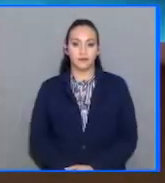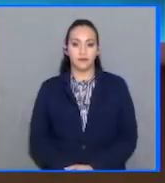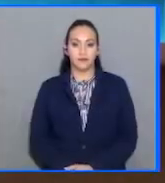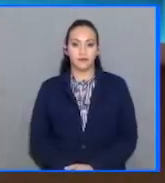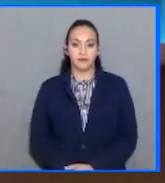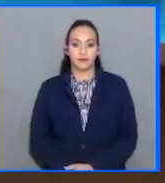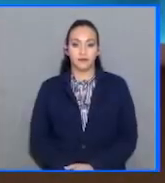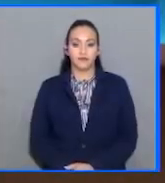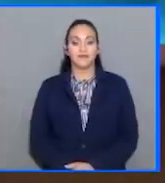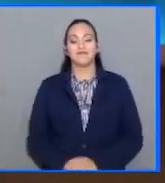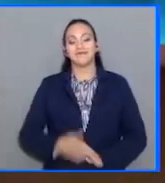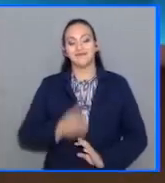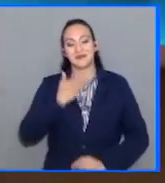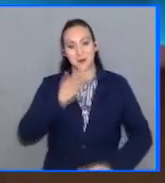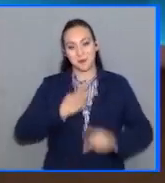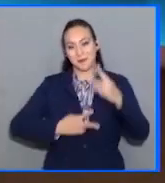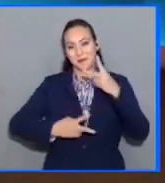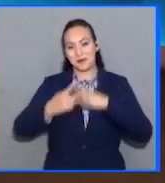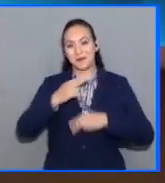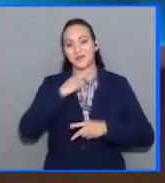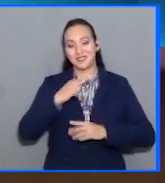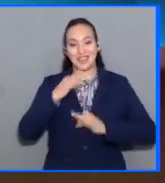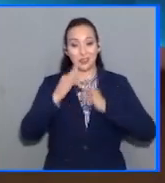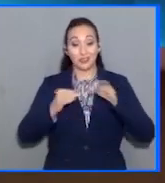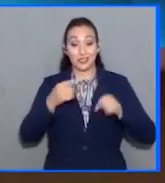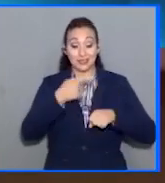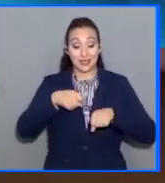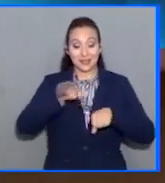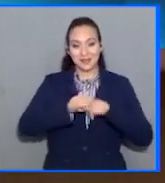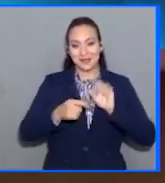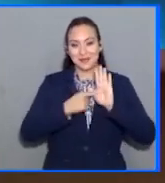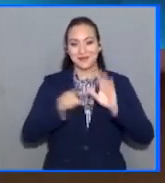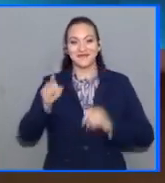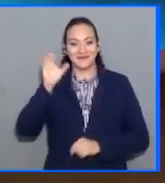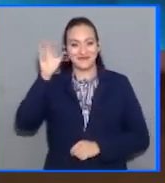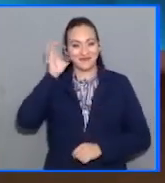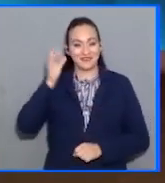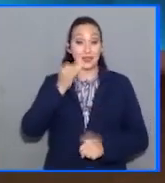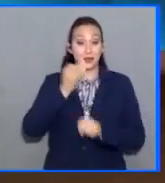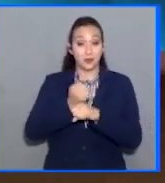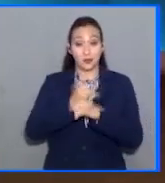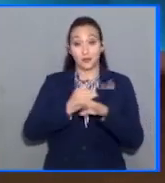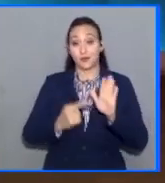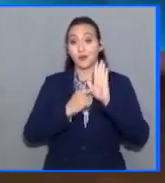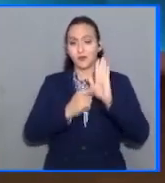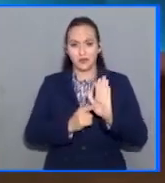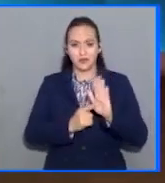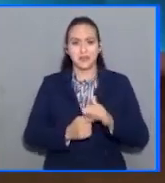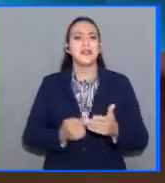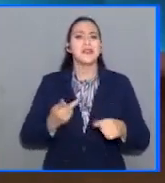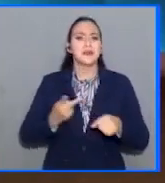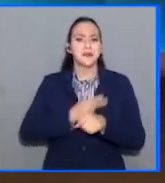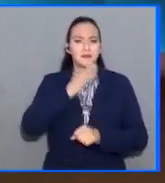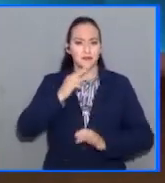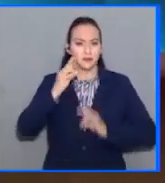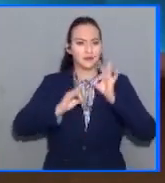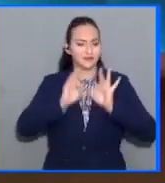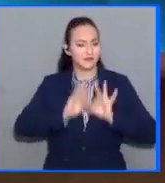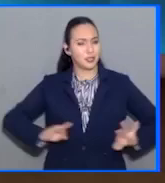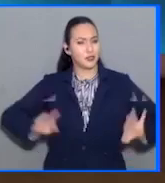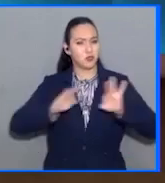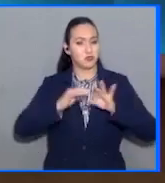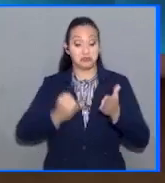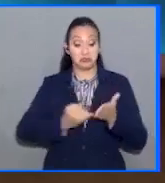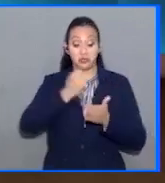Bienvenidos a Semanario Judicial. Soy Citlali Pérez y en los próximos minutos le daremos cuenta de las sentencias más relevantes de la